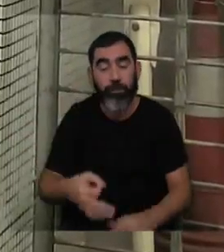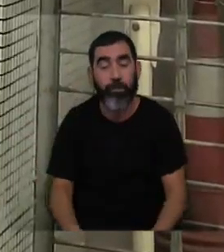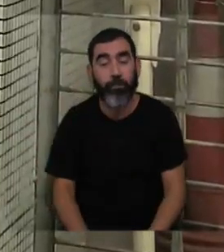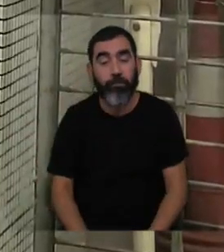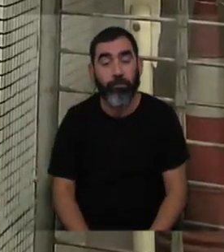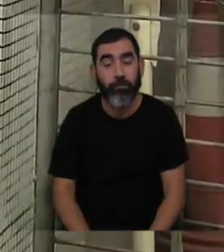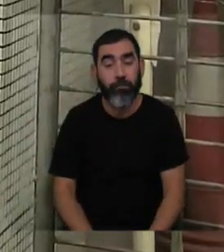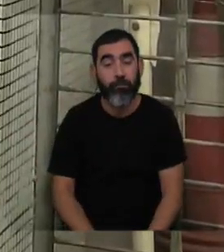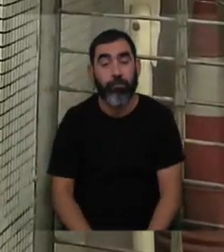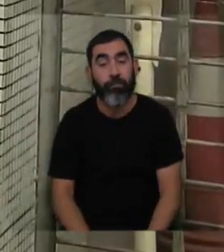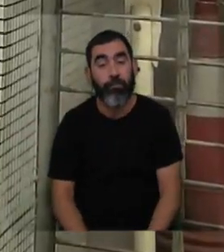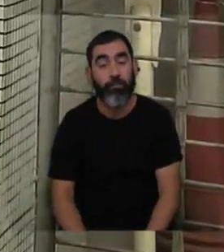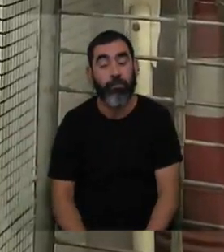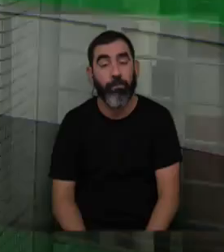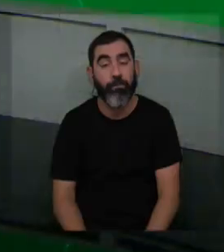de narcotráfico.